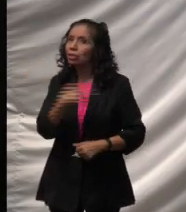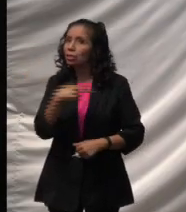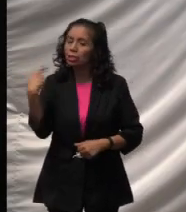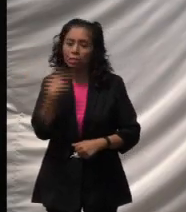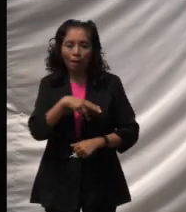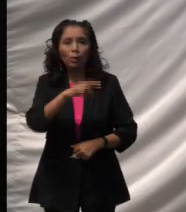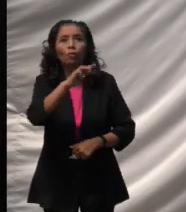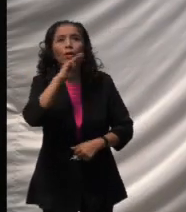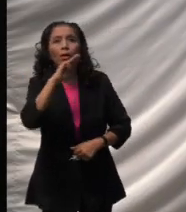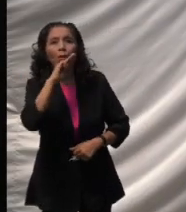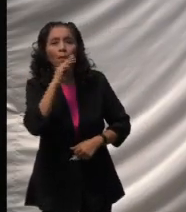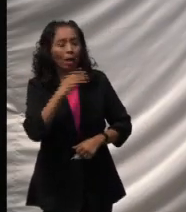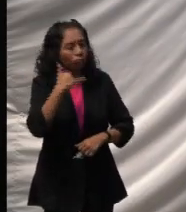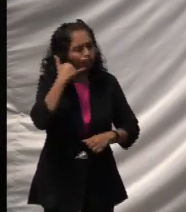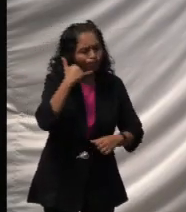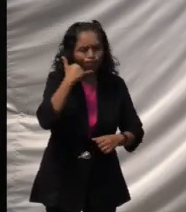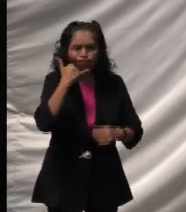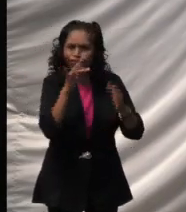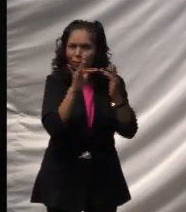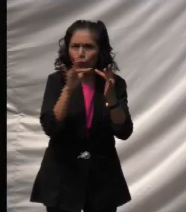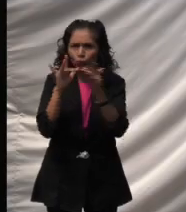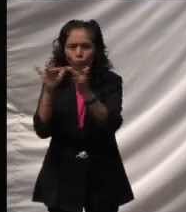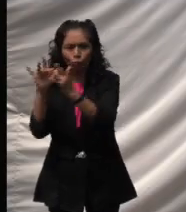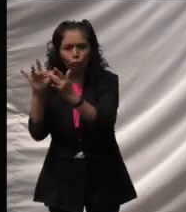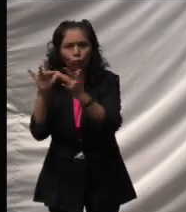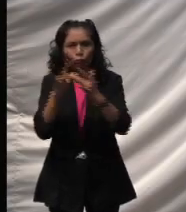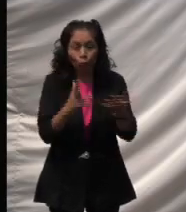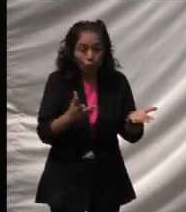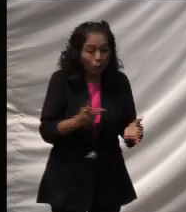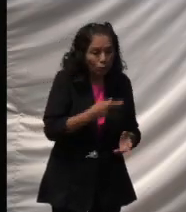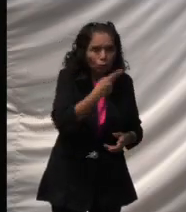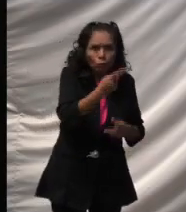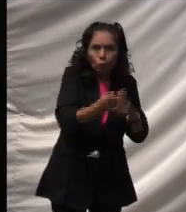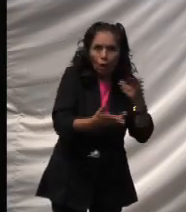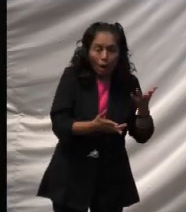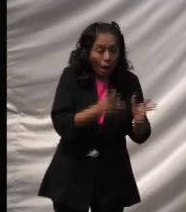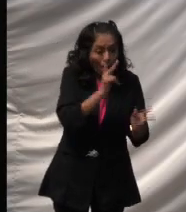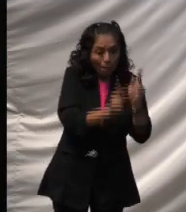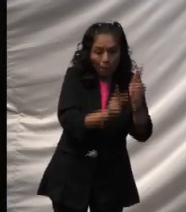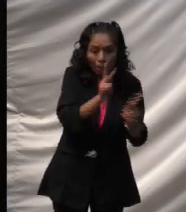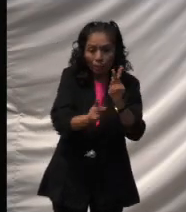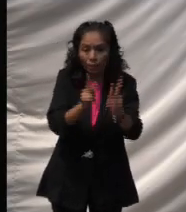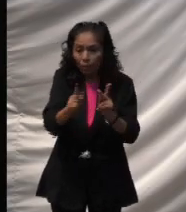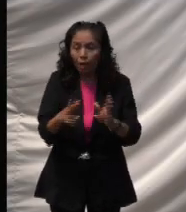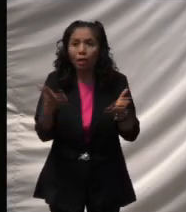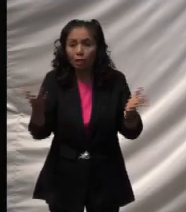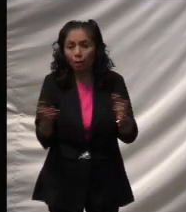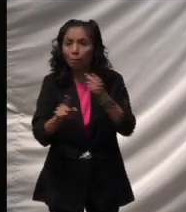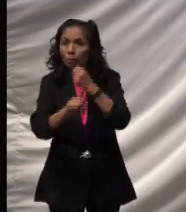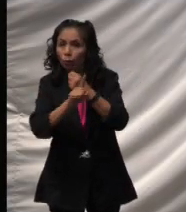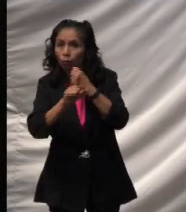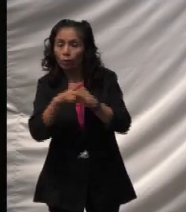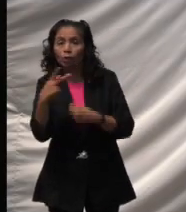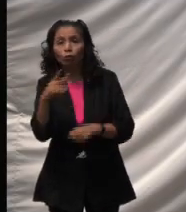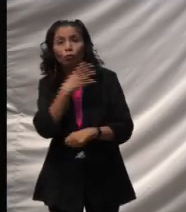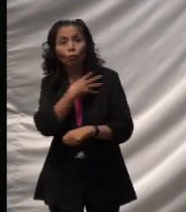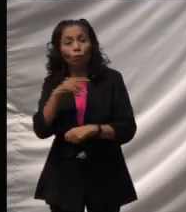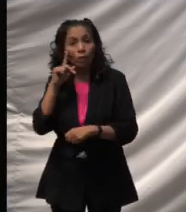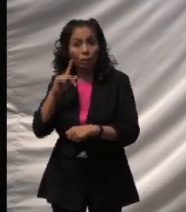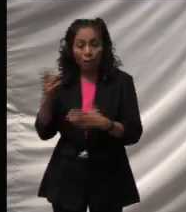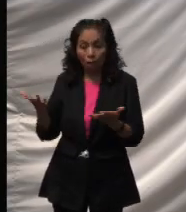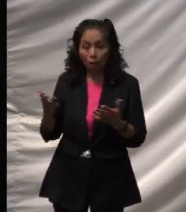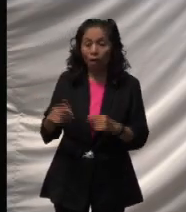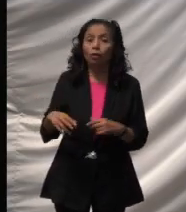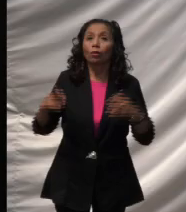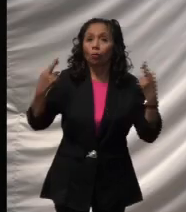los compañeros que le hacían sentir mal. Les comentó todo lo que le hacían y cómo habían afectado tanto a Allison. Después de todo eso,